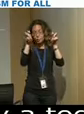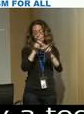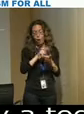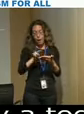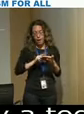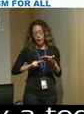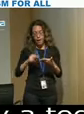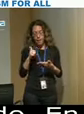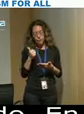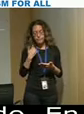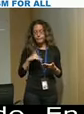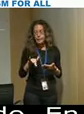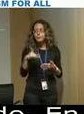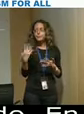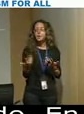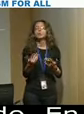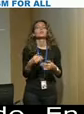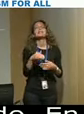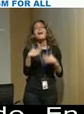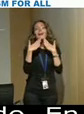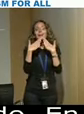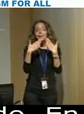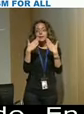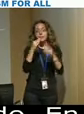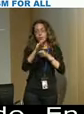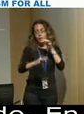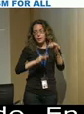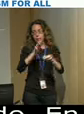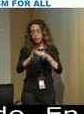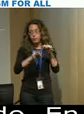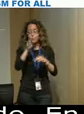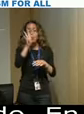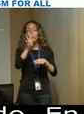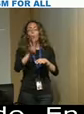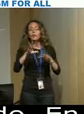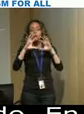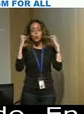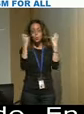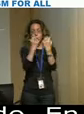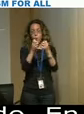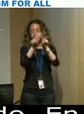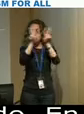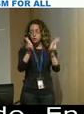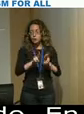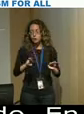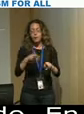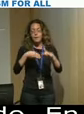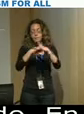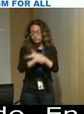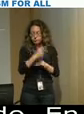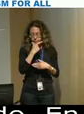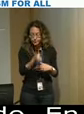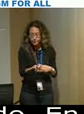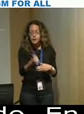simplemente en un segundo sí que me gustaría agradecer a la organización del cuarto Congreso de Turismo Accesible, bueno, el que